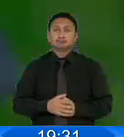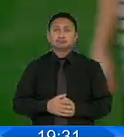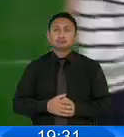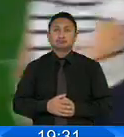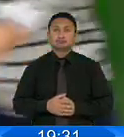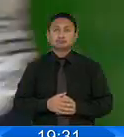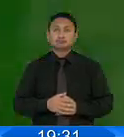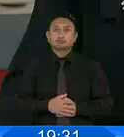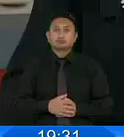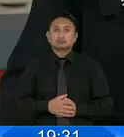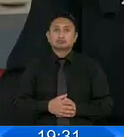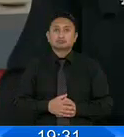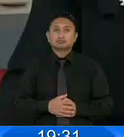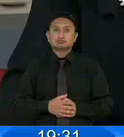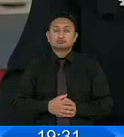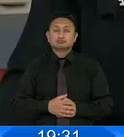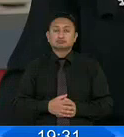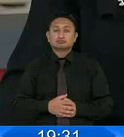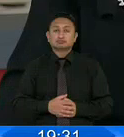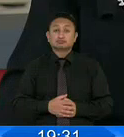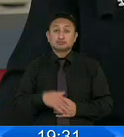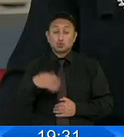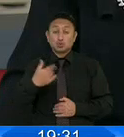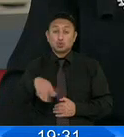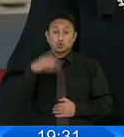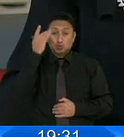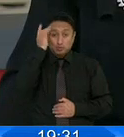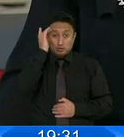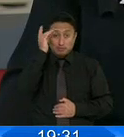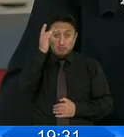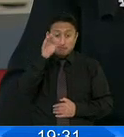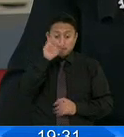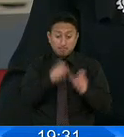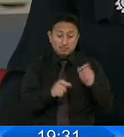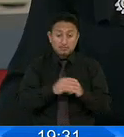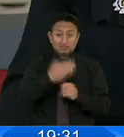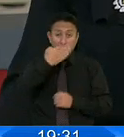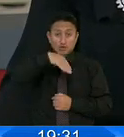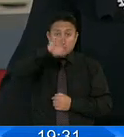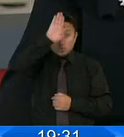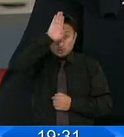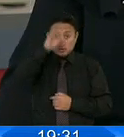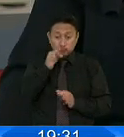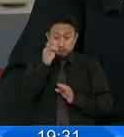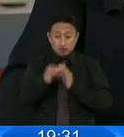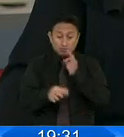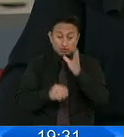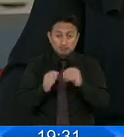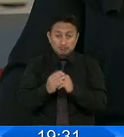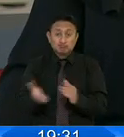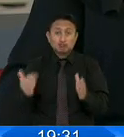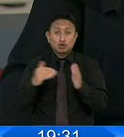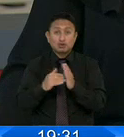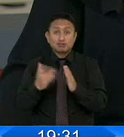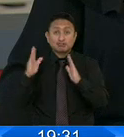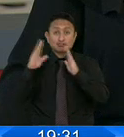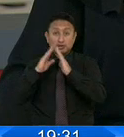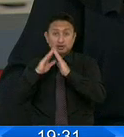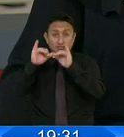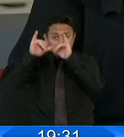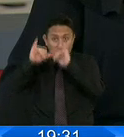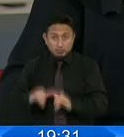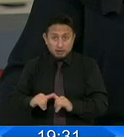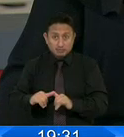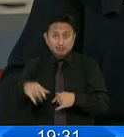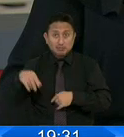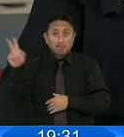Saona. Ante el alarmante repunte de casos en Cuba, se decreta un nuevo toque de queda a partir de este viernes,